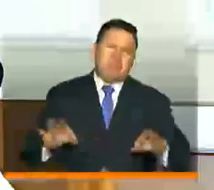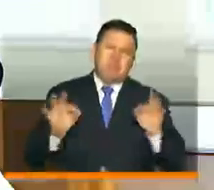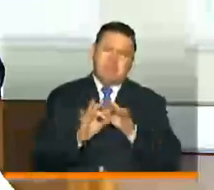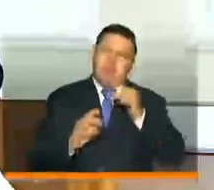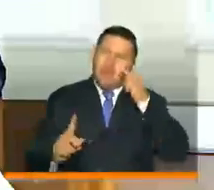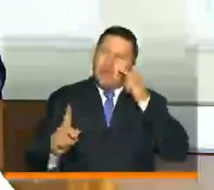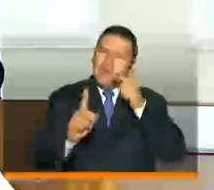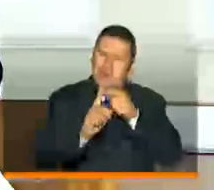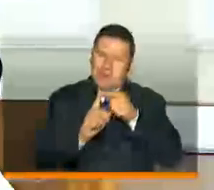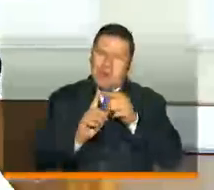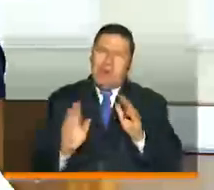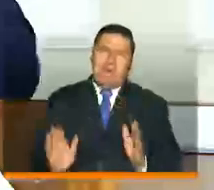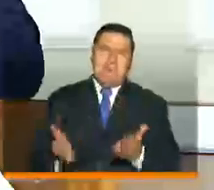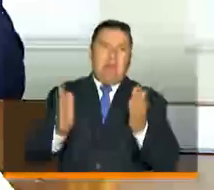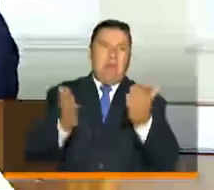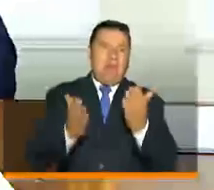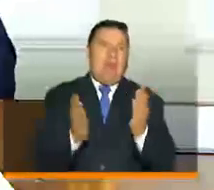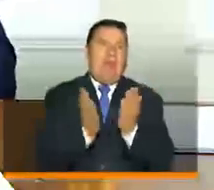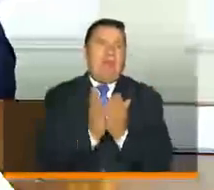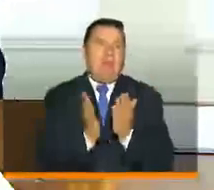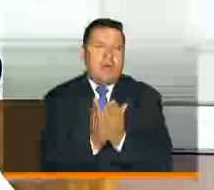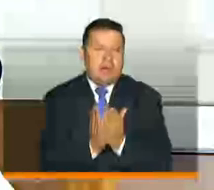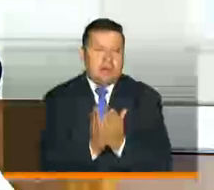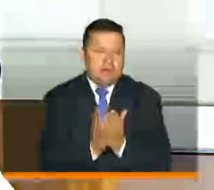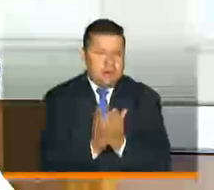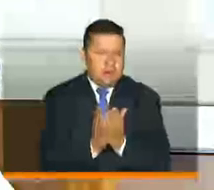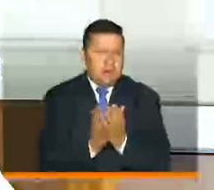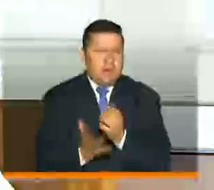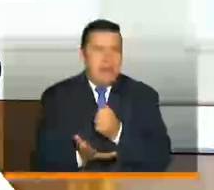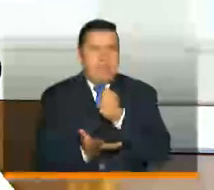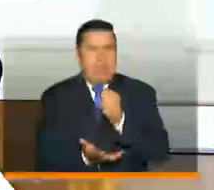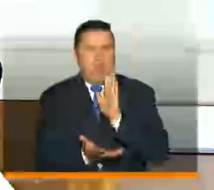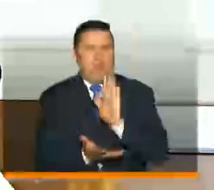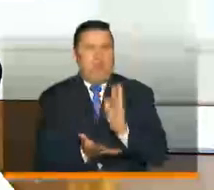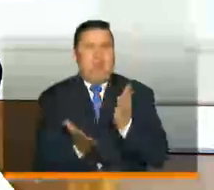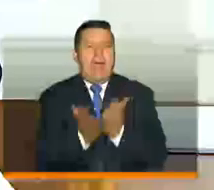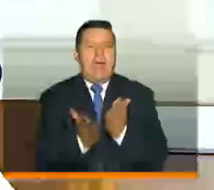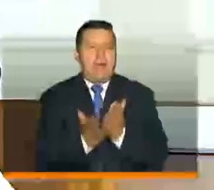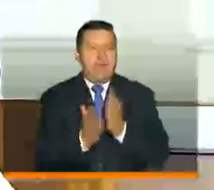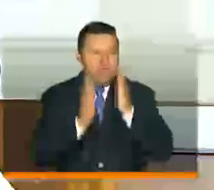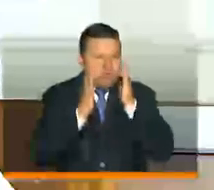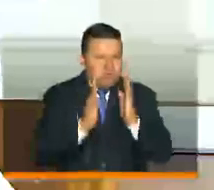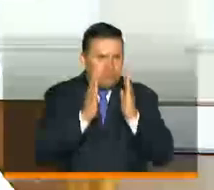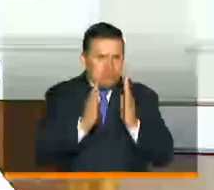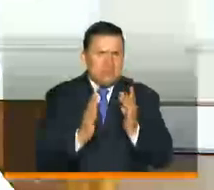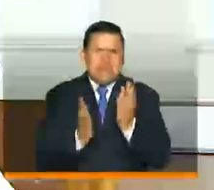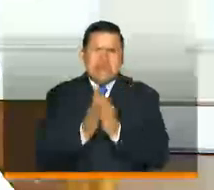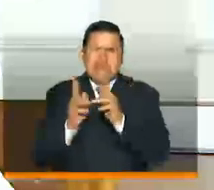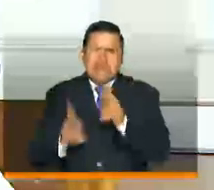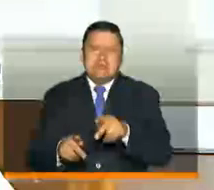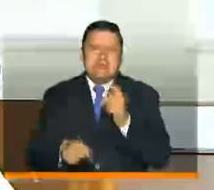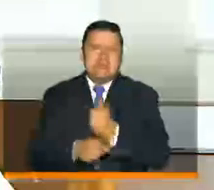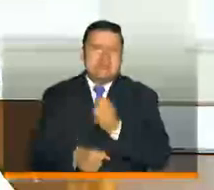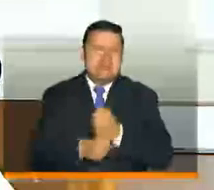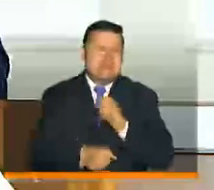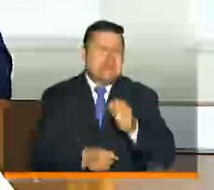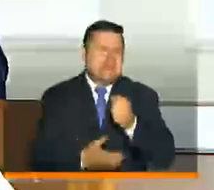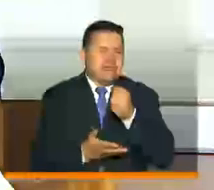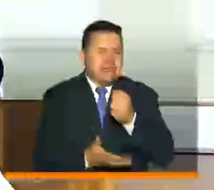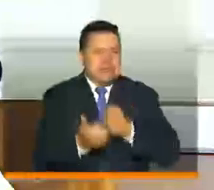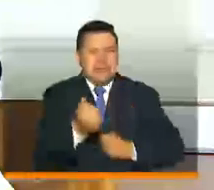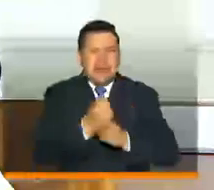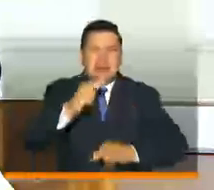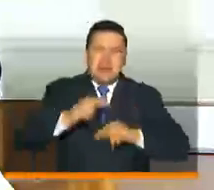el objetivo de seguir mejorando la apropiación de recursos para atender a tantos estudiantes, para atender